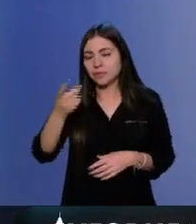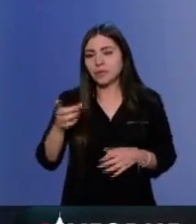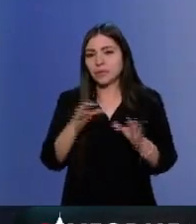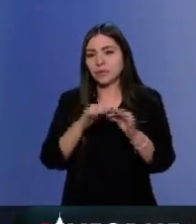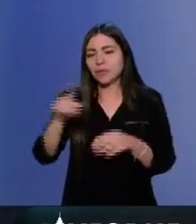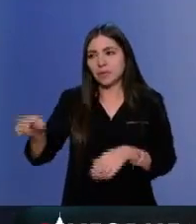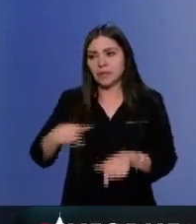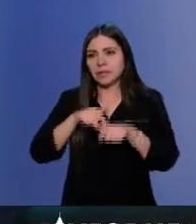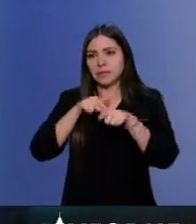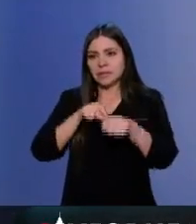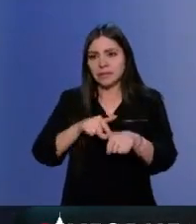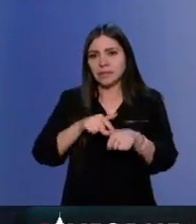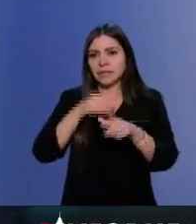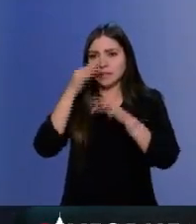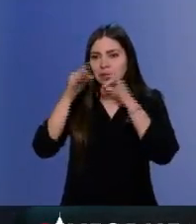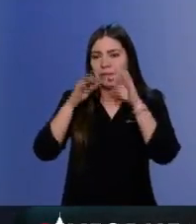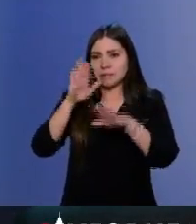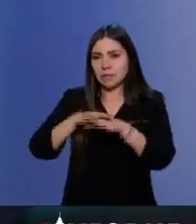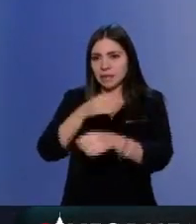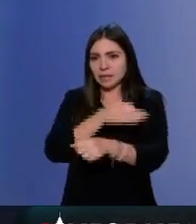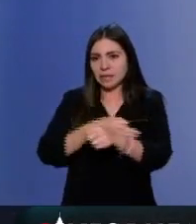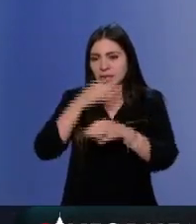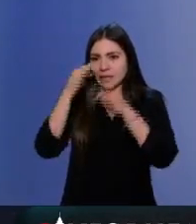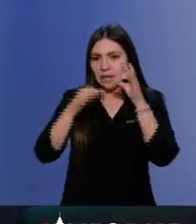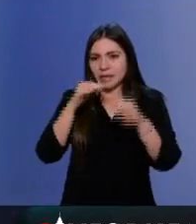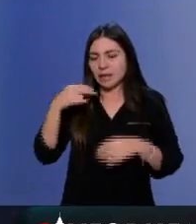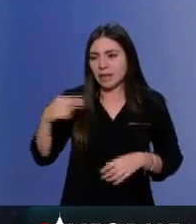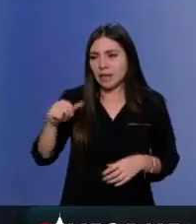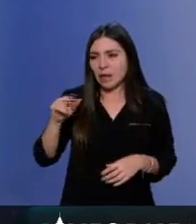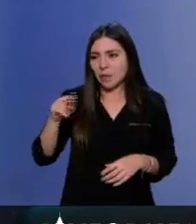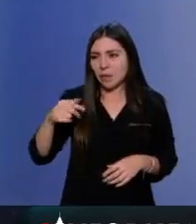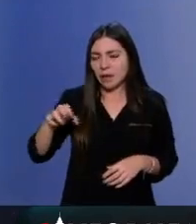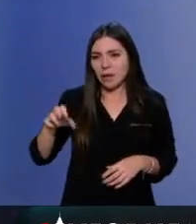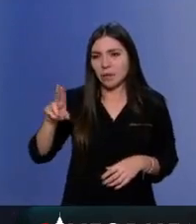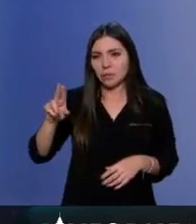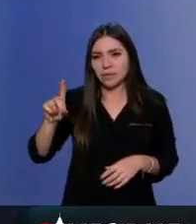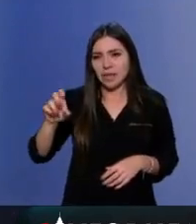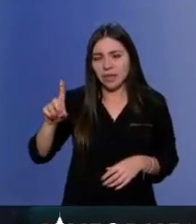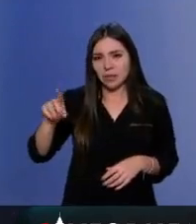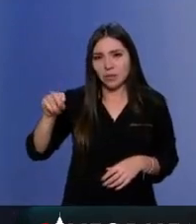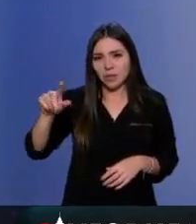seguir dando, aunque usted no lo vea al rato, ¿no? Ahorita,